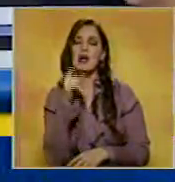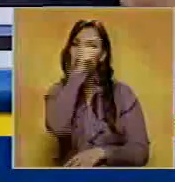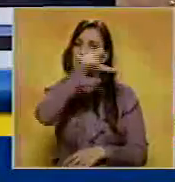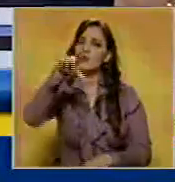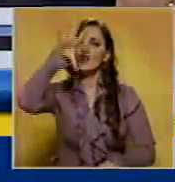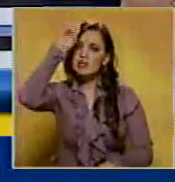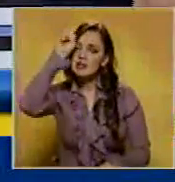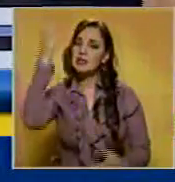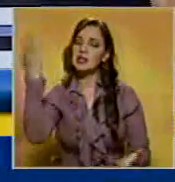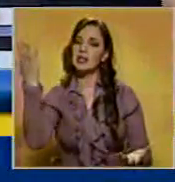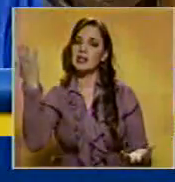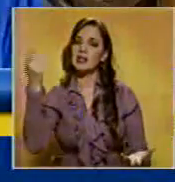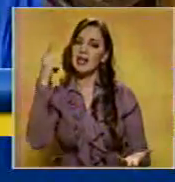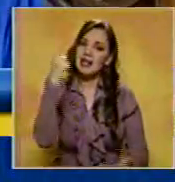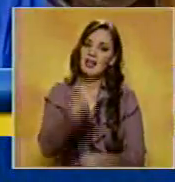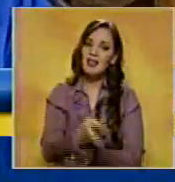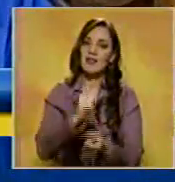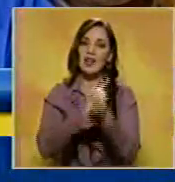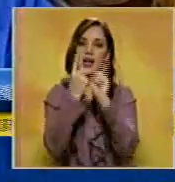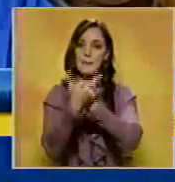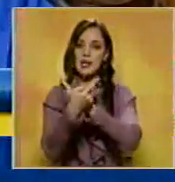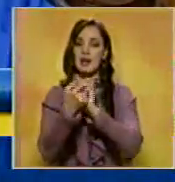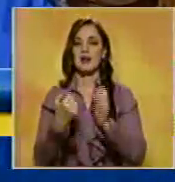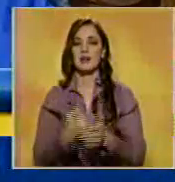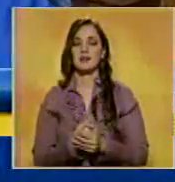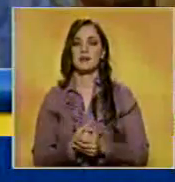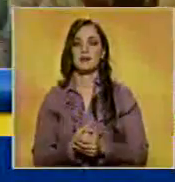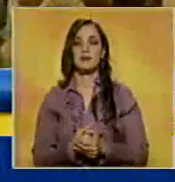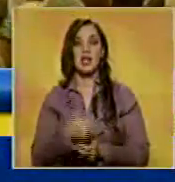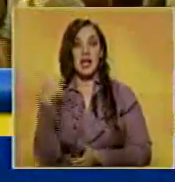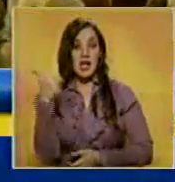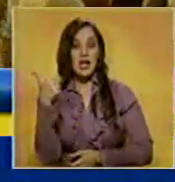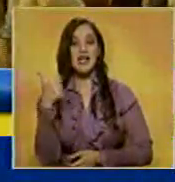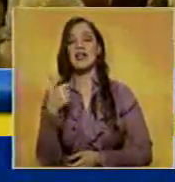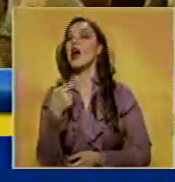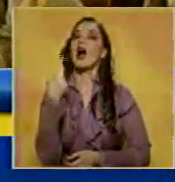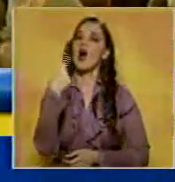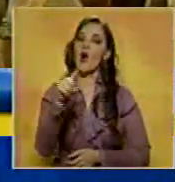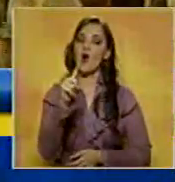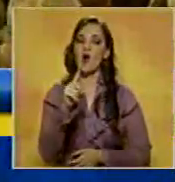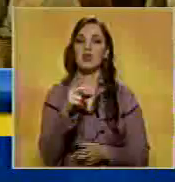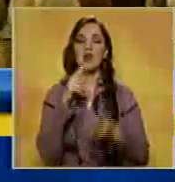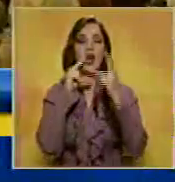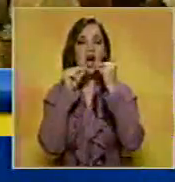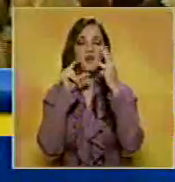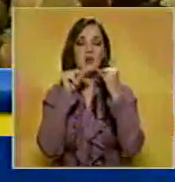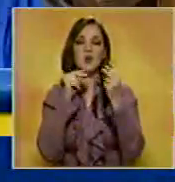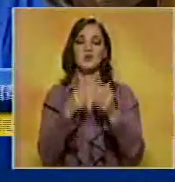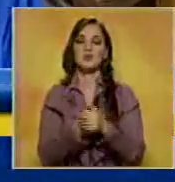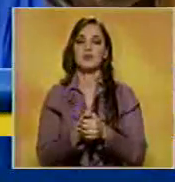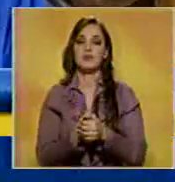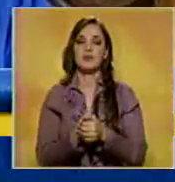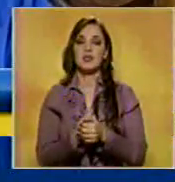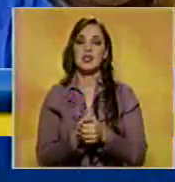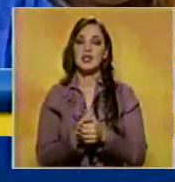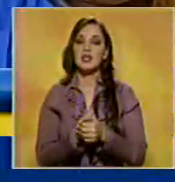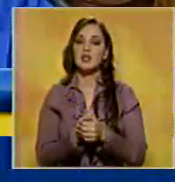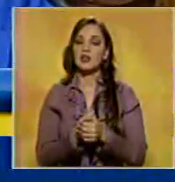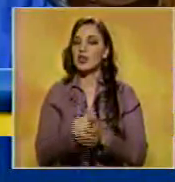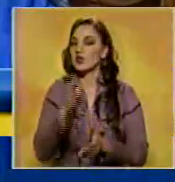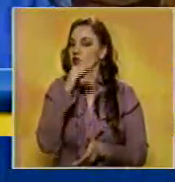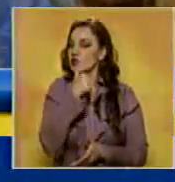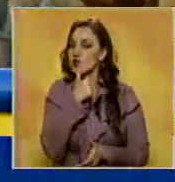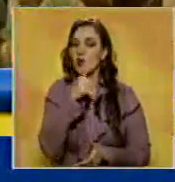entiende que esto tiene que cambiar. Machado también emitió otros juicios de valor. Hay que ponerle las cosas por su nombre, porque no